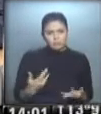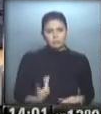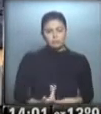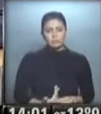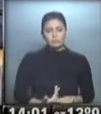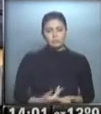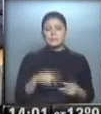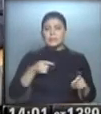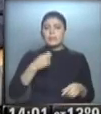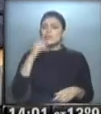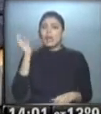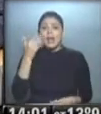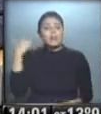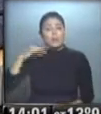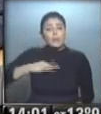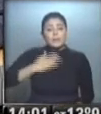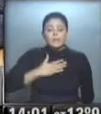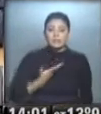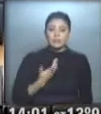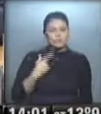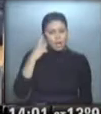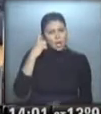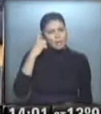O yo aprendí en la vida